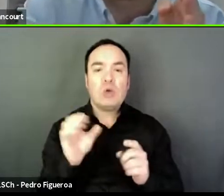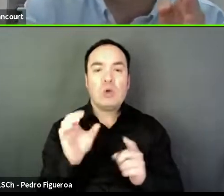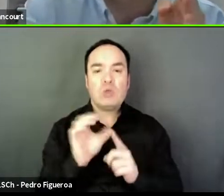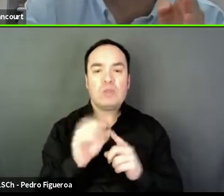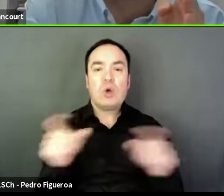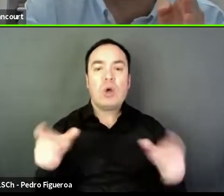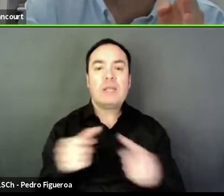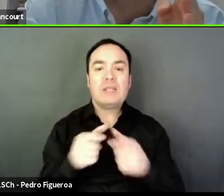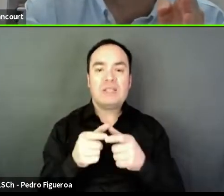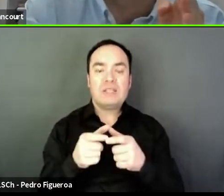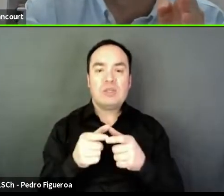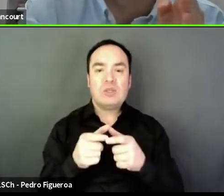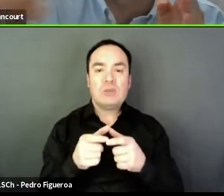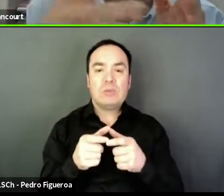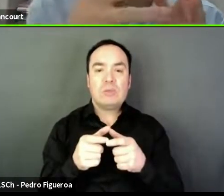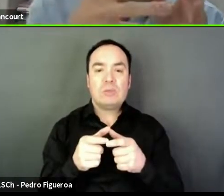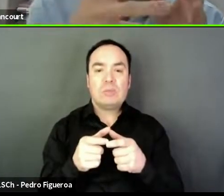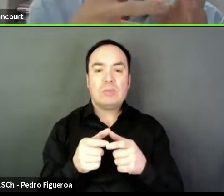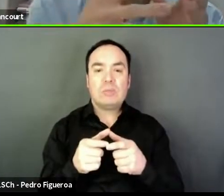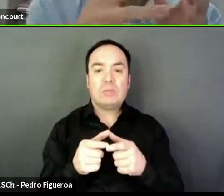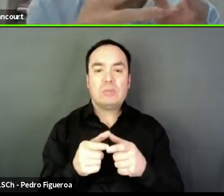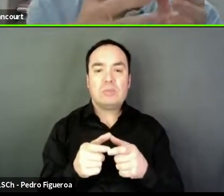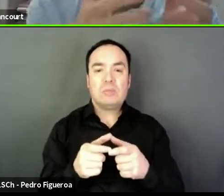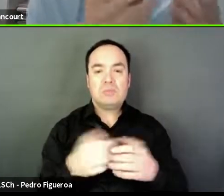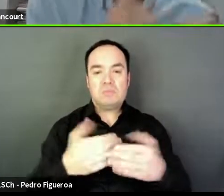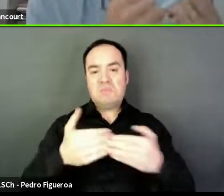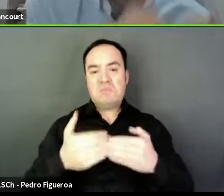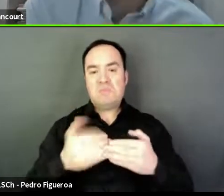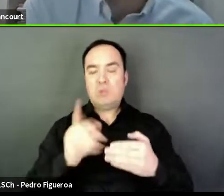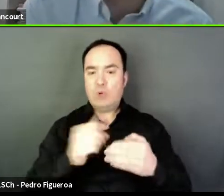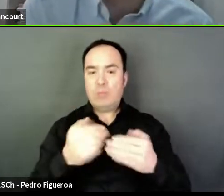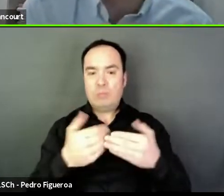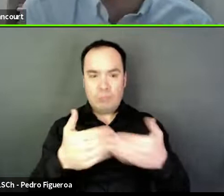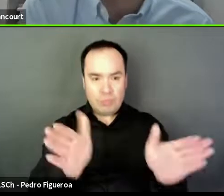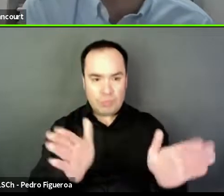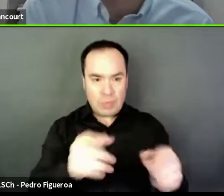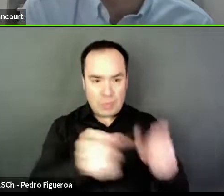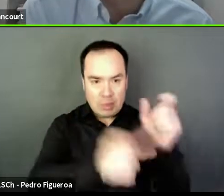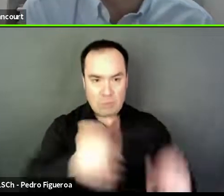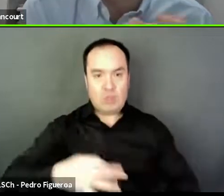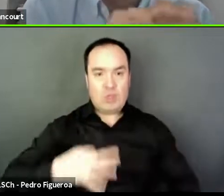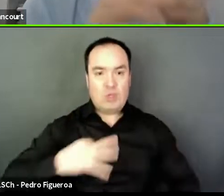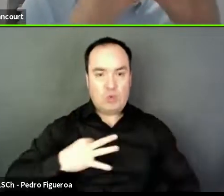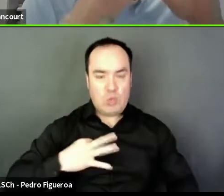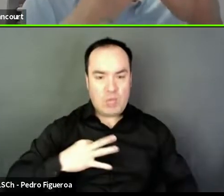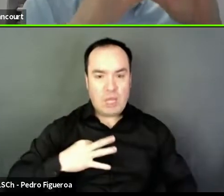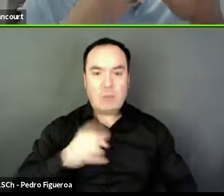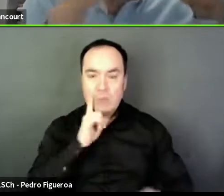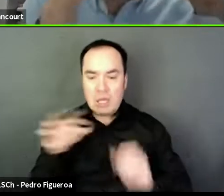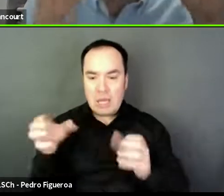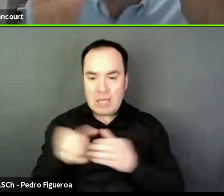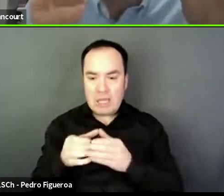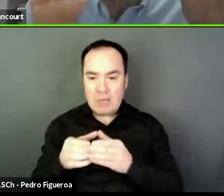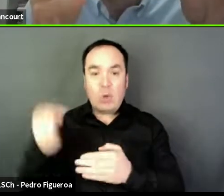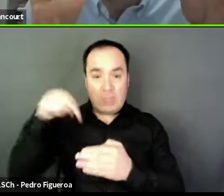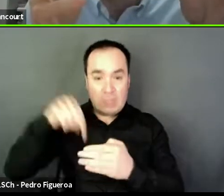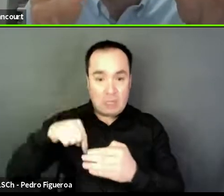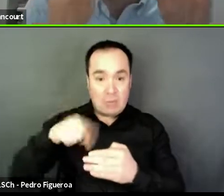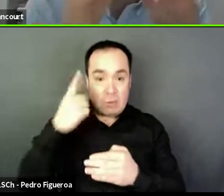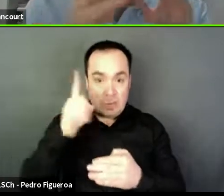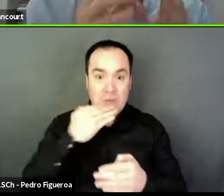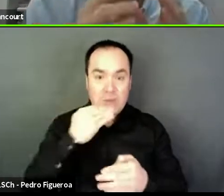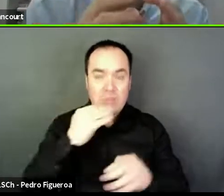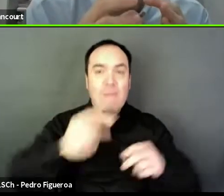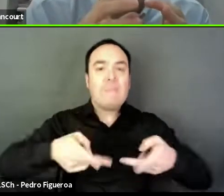a ciudadanos con equipos internos sea una organización que permite